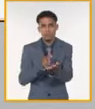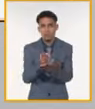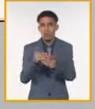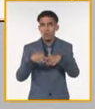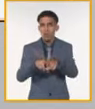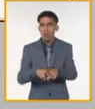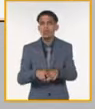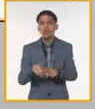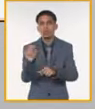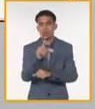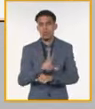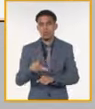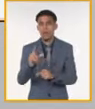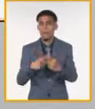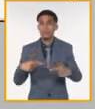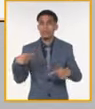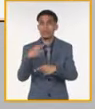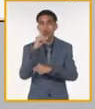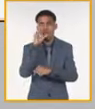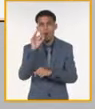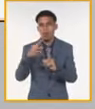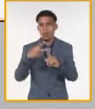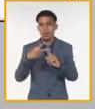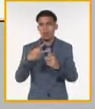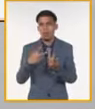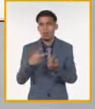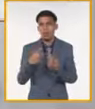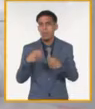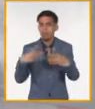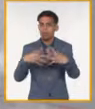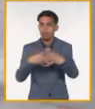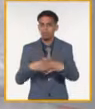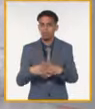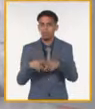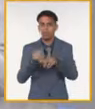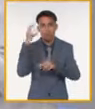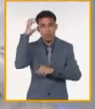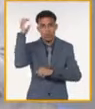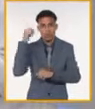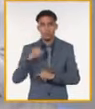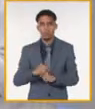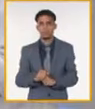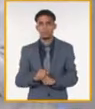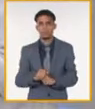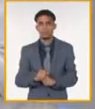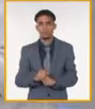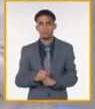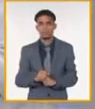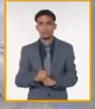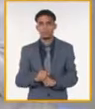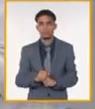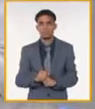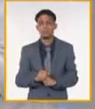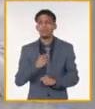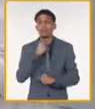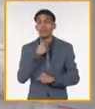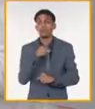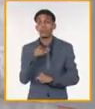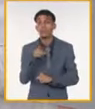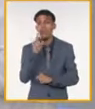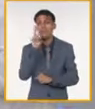su objeto social principal no a Los secundarios y cuando usted ve el el pastel de los sectores que están